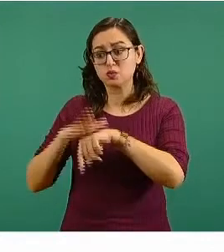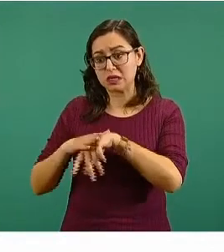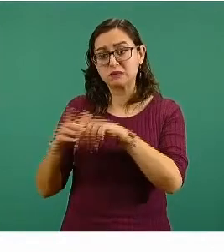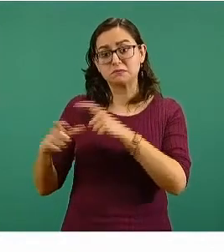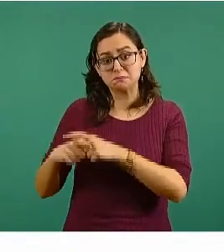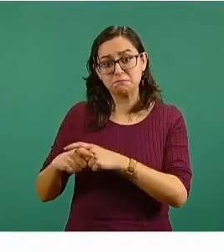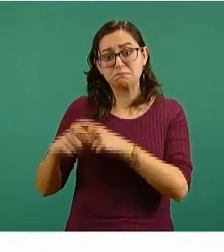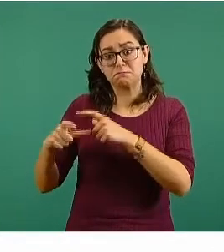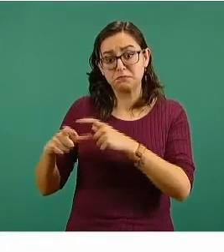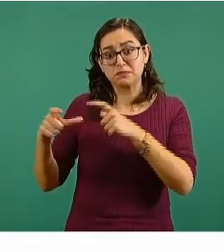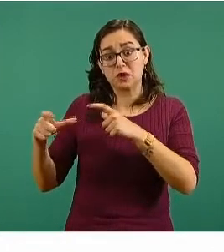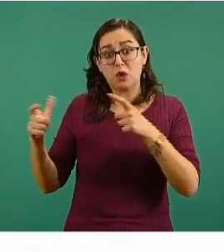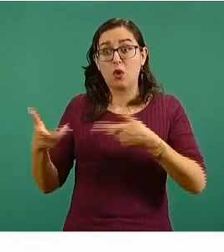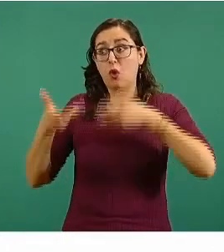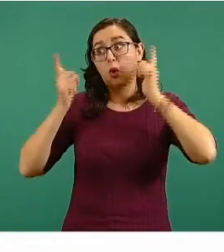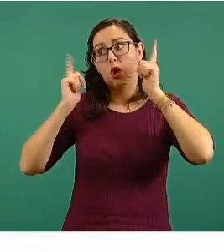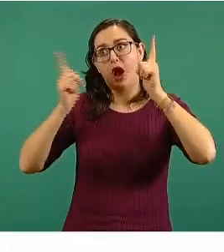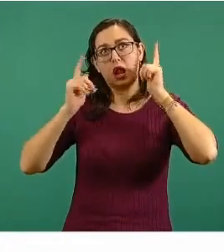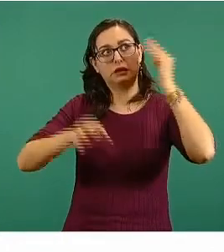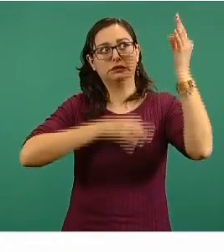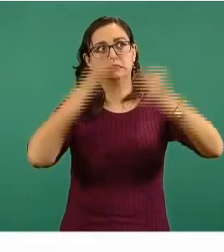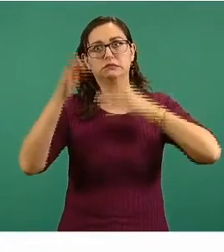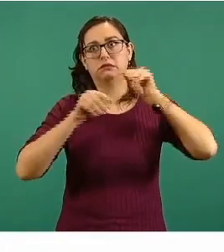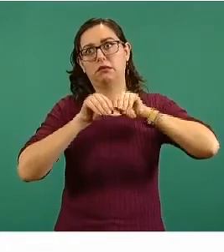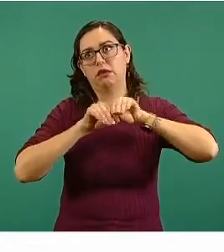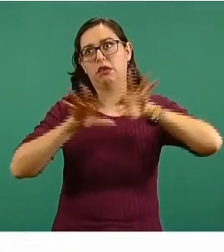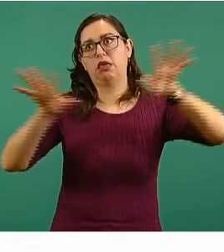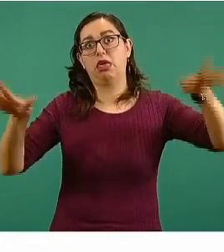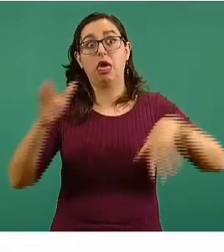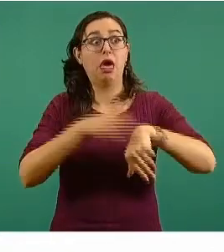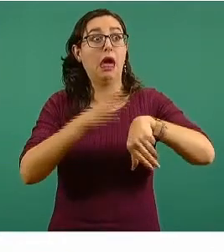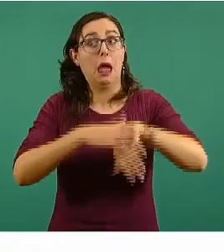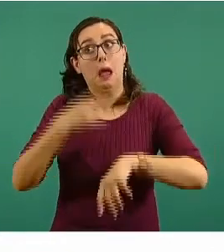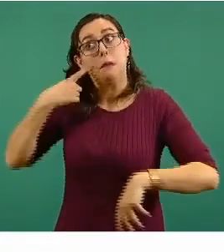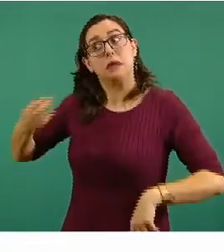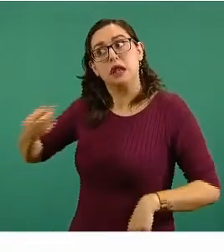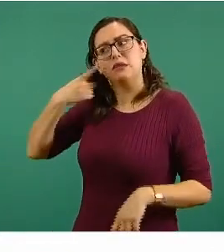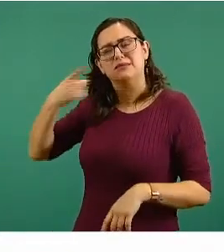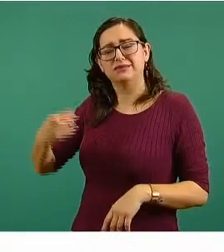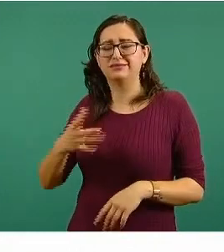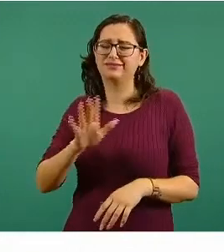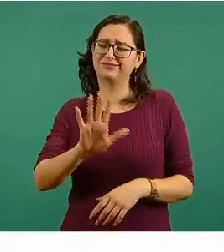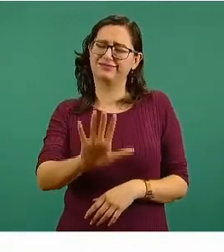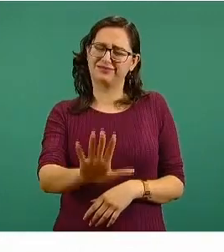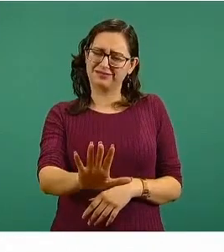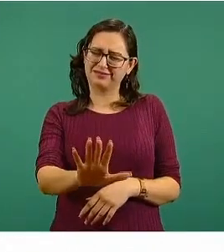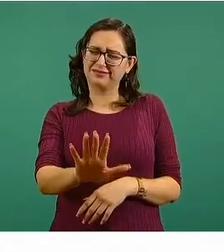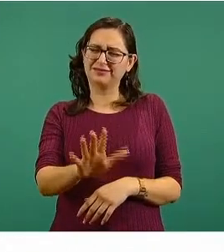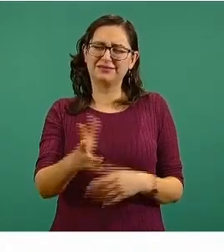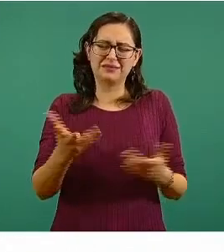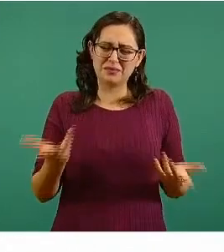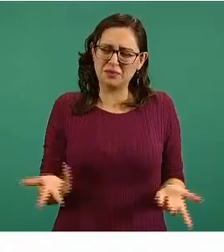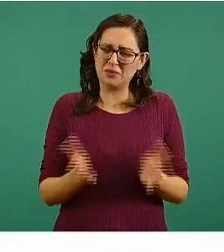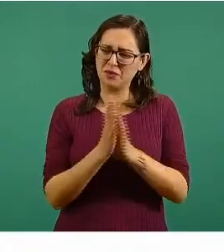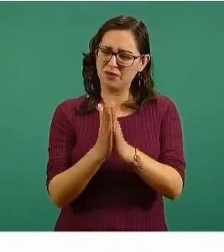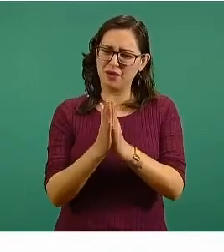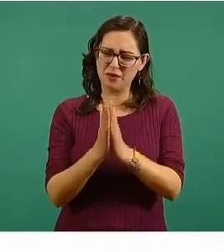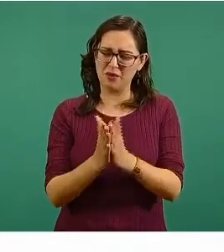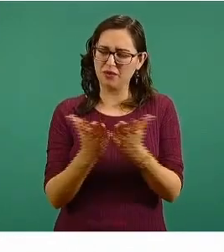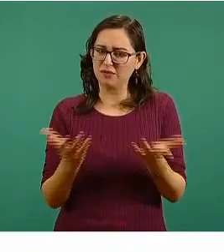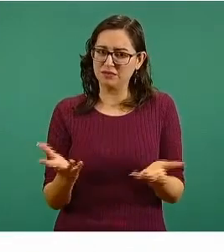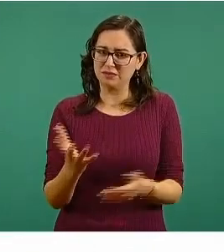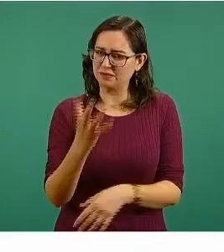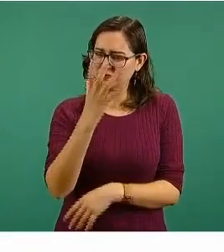cifra récord de ESAVIS. Entiéndase por favor el contexto y no se tenga la vergüenza de dar una